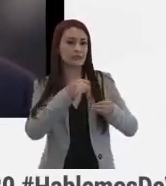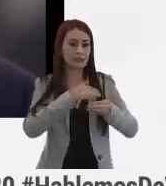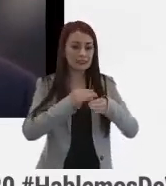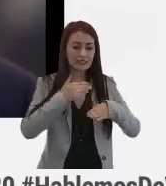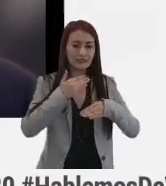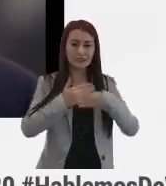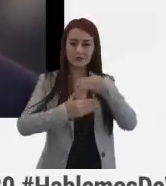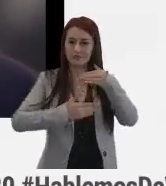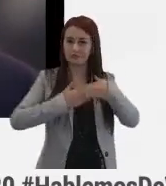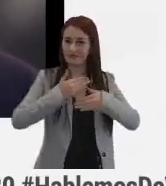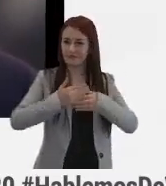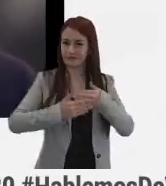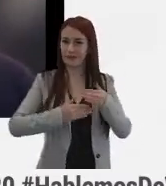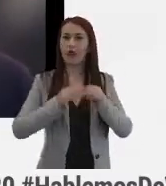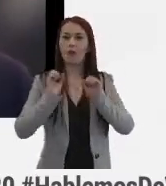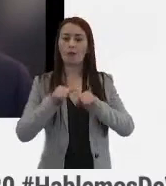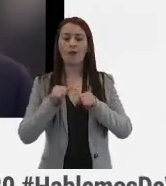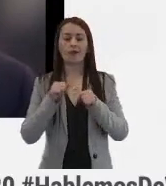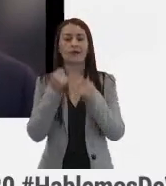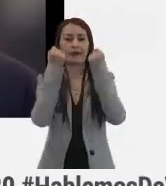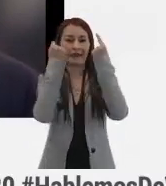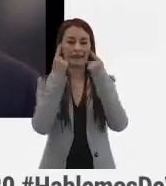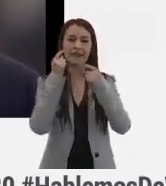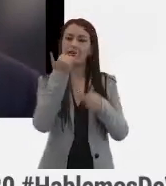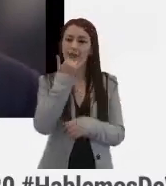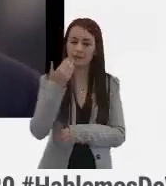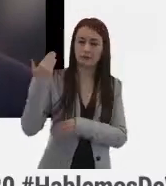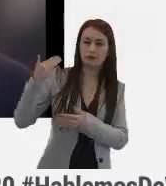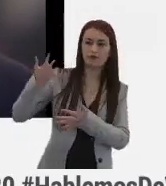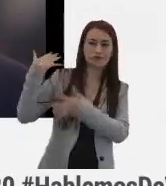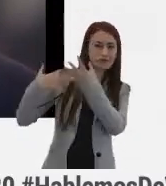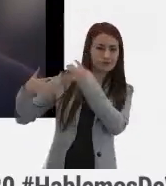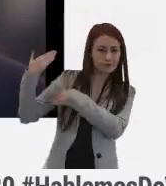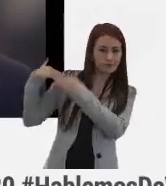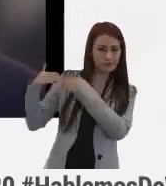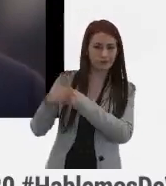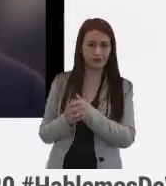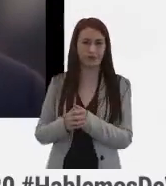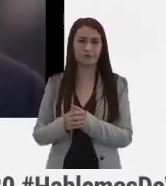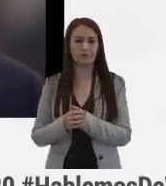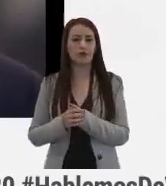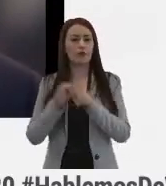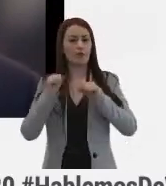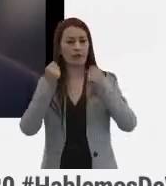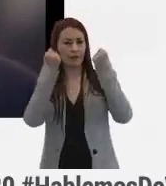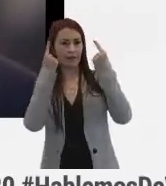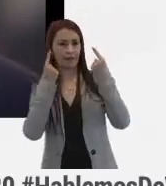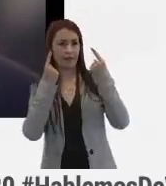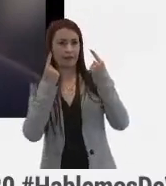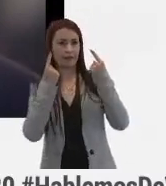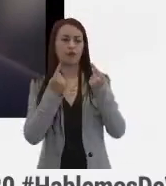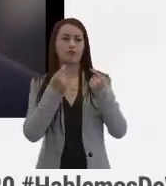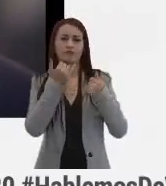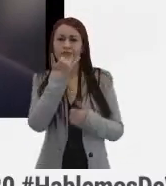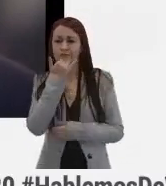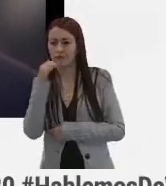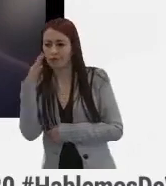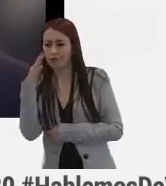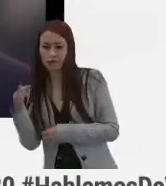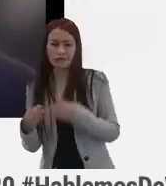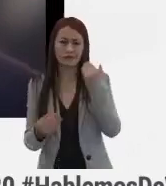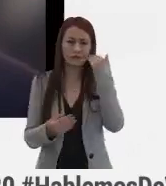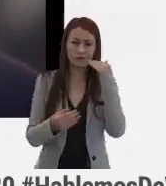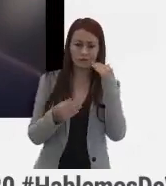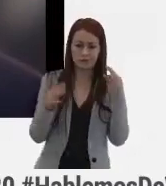el diálogo. Un acuerdo que permitió desarmar alrededor de 13.000 hombres y mujeres. Un